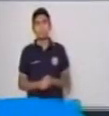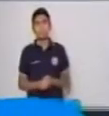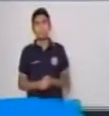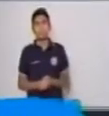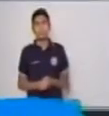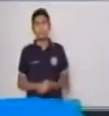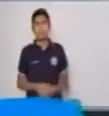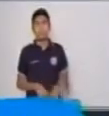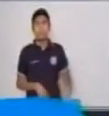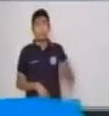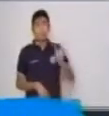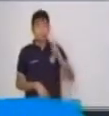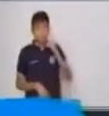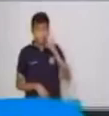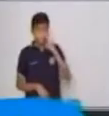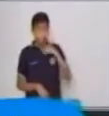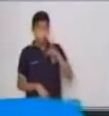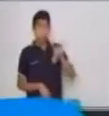cuatro